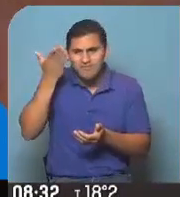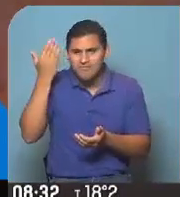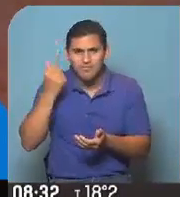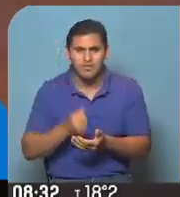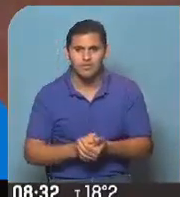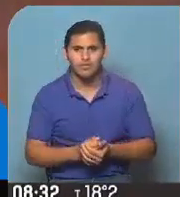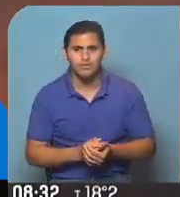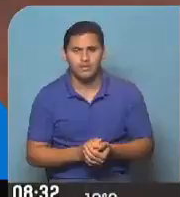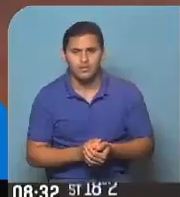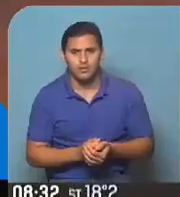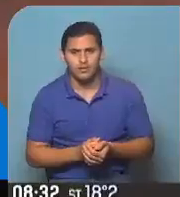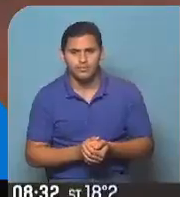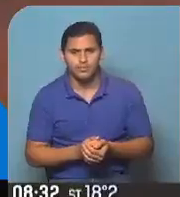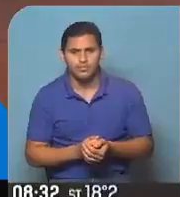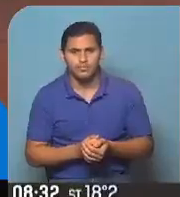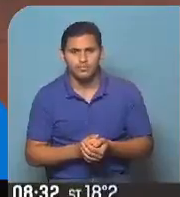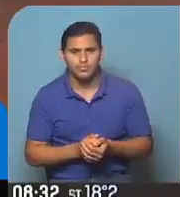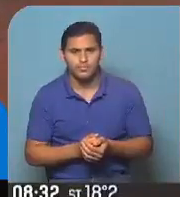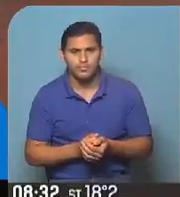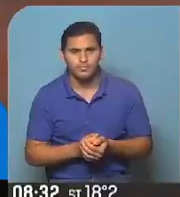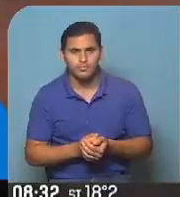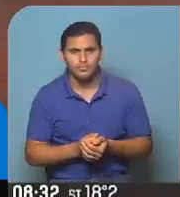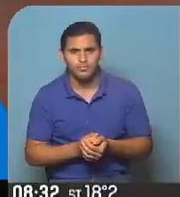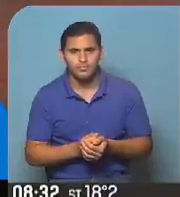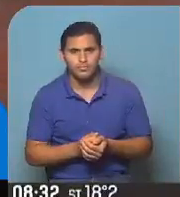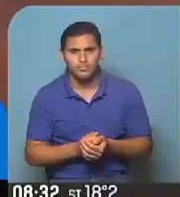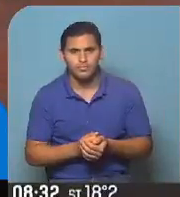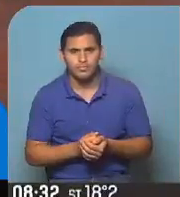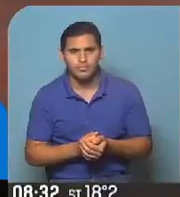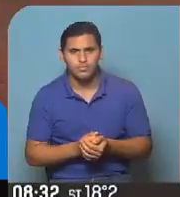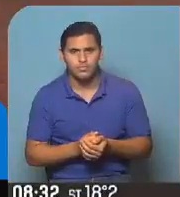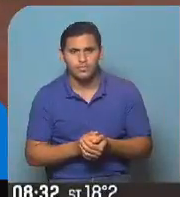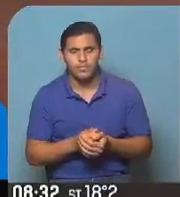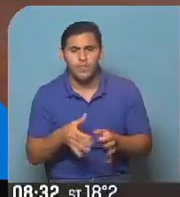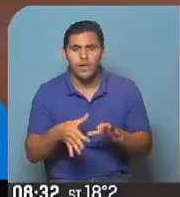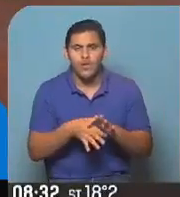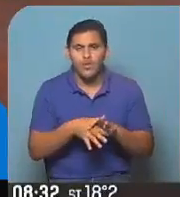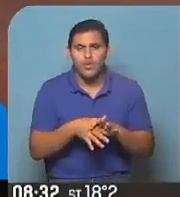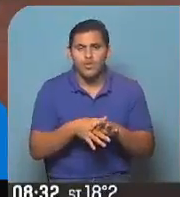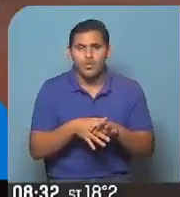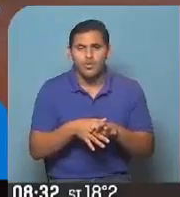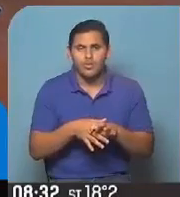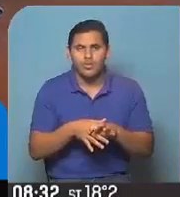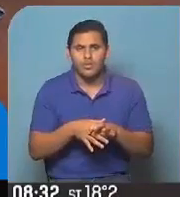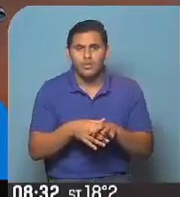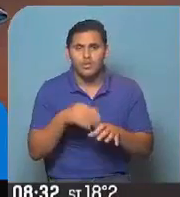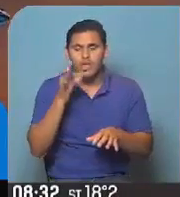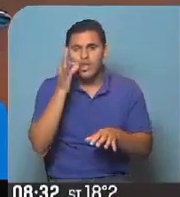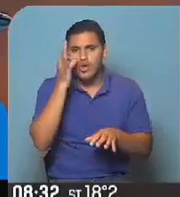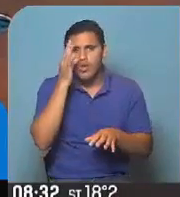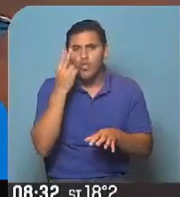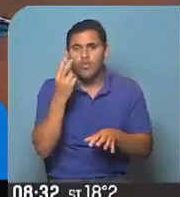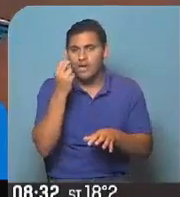costa de los a la costa de los precios es justamente oh fíjate que desde el 2011 que